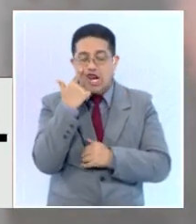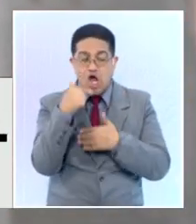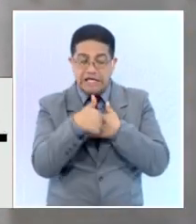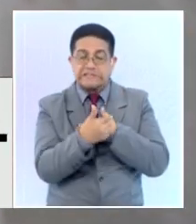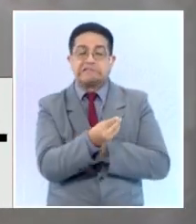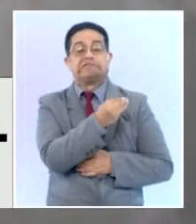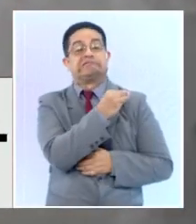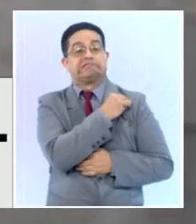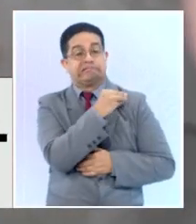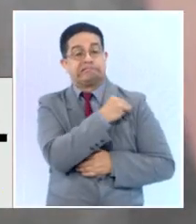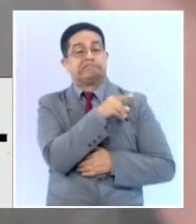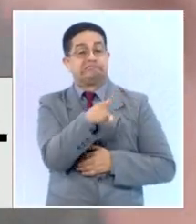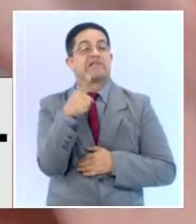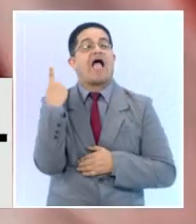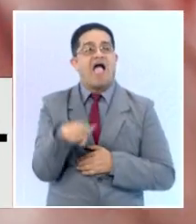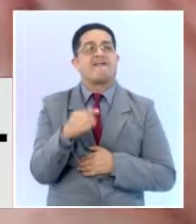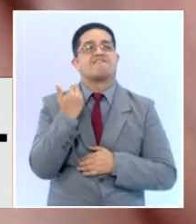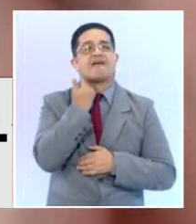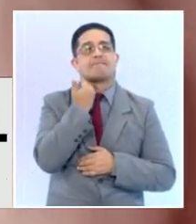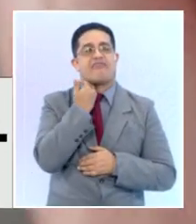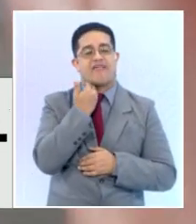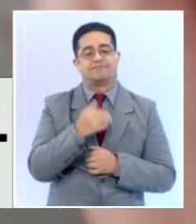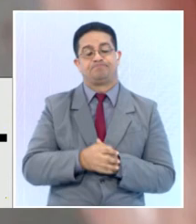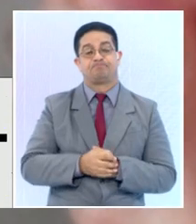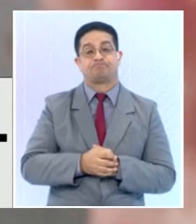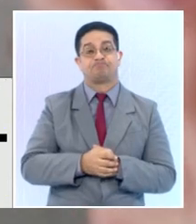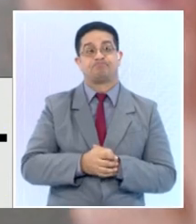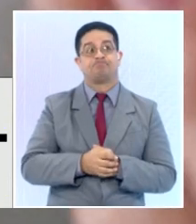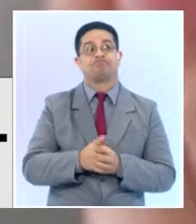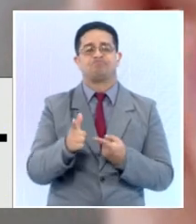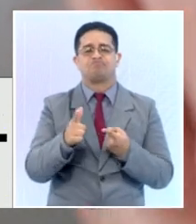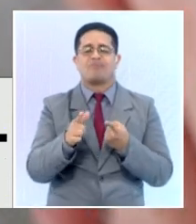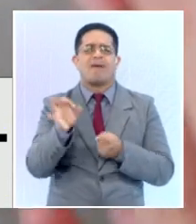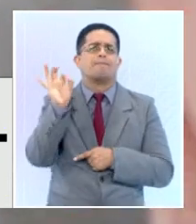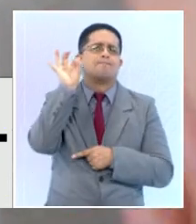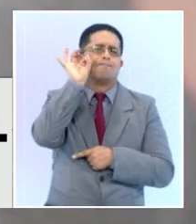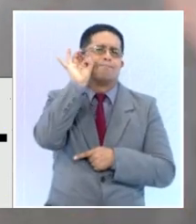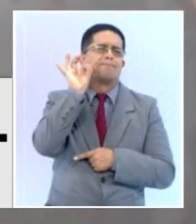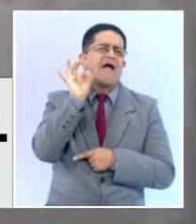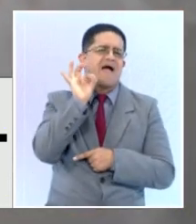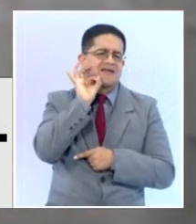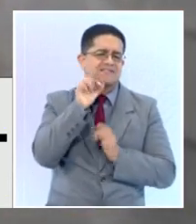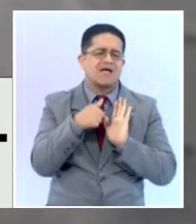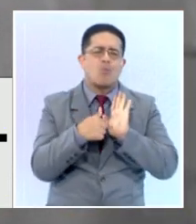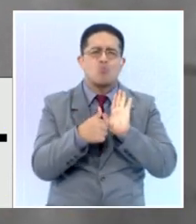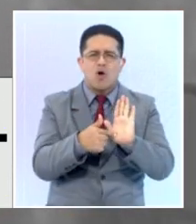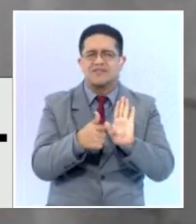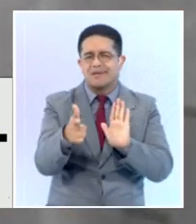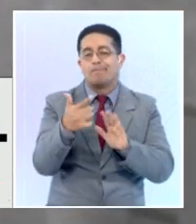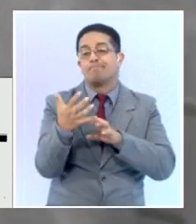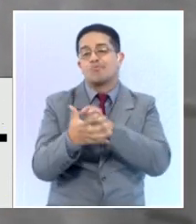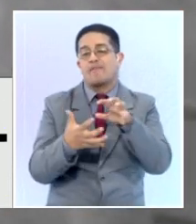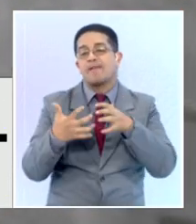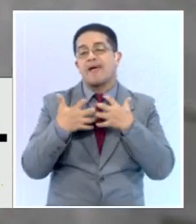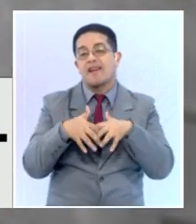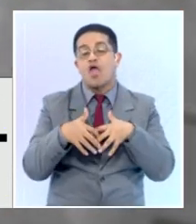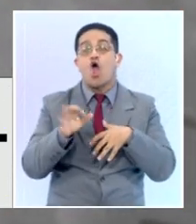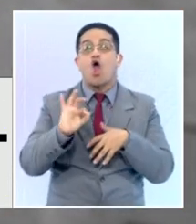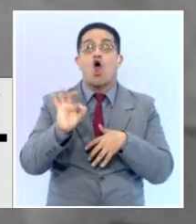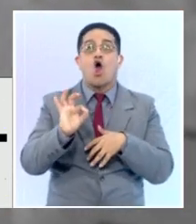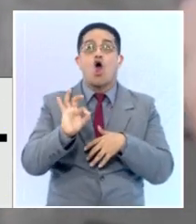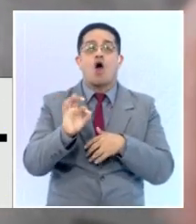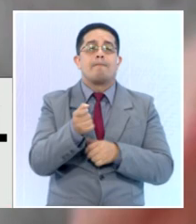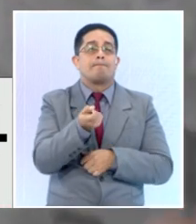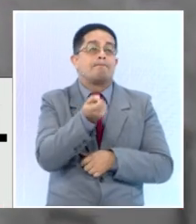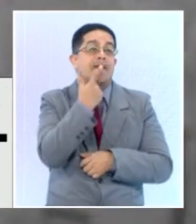señales de alerta de enfermedades la presencia de manchas reflejan desequilibrios hormonales o la exposición a tratamientos